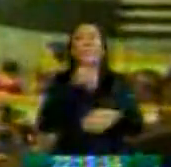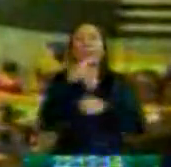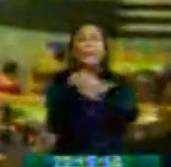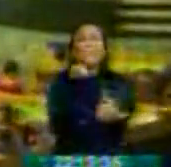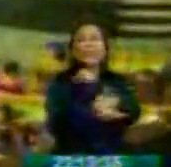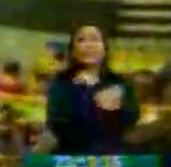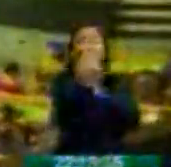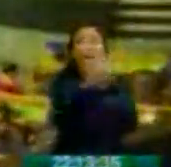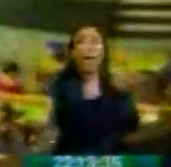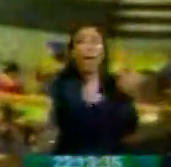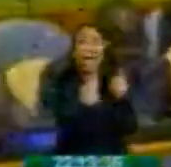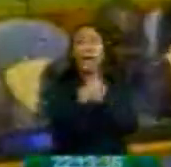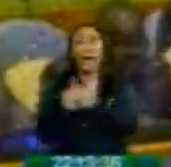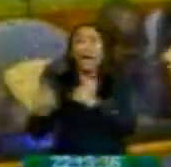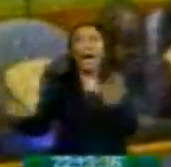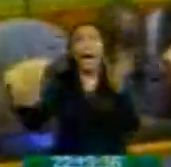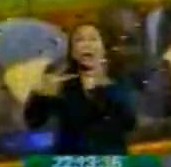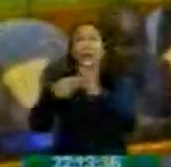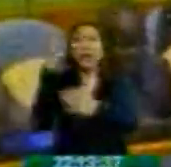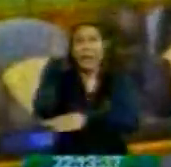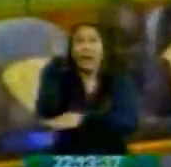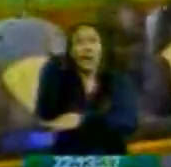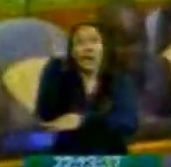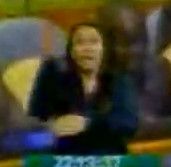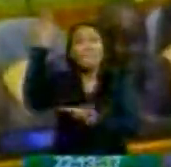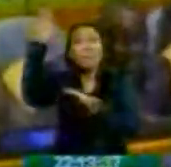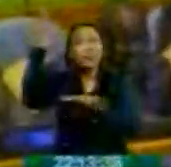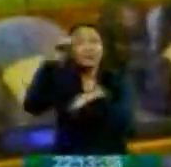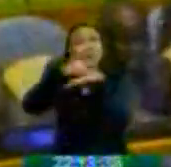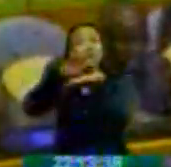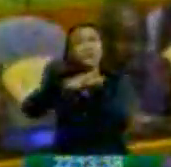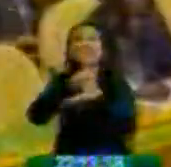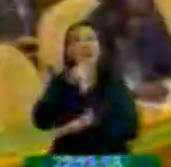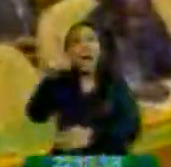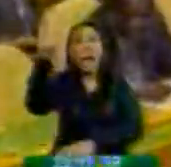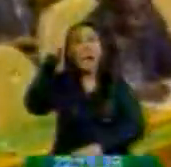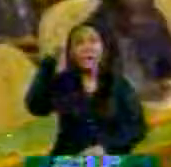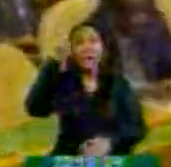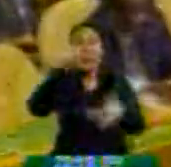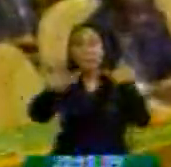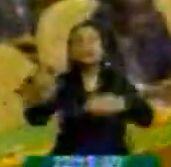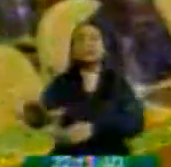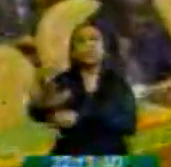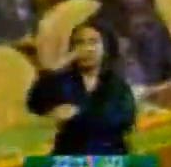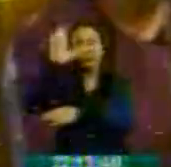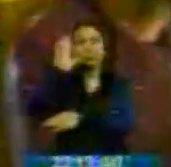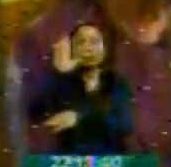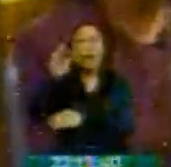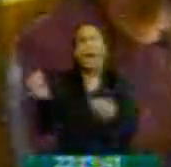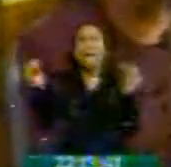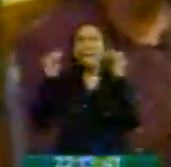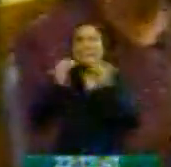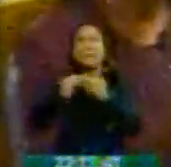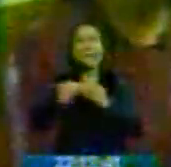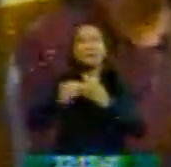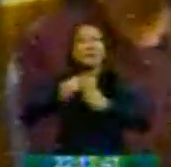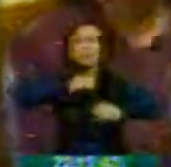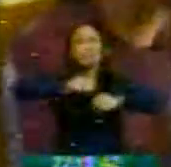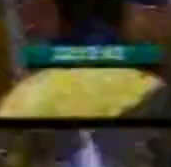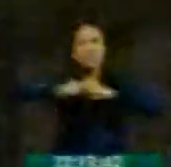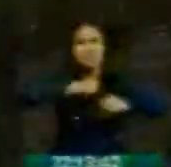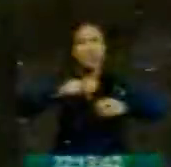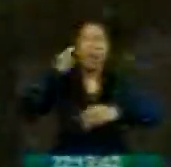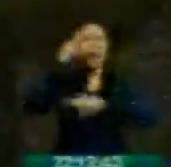países miembros adoptaron una declaración política en la que los líderes se comprometen a redoblar esfuerzos para construir